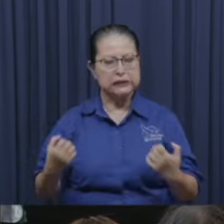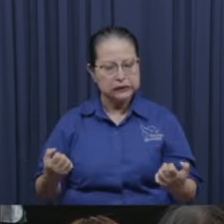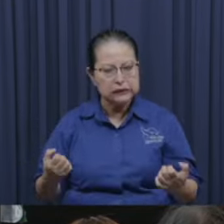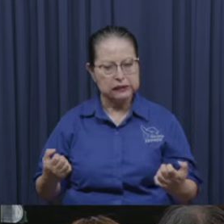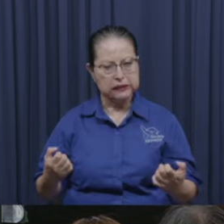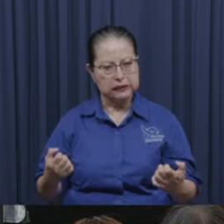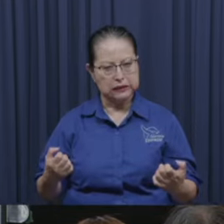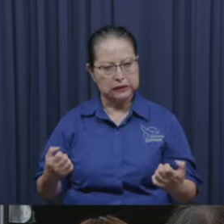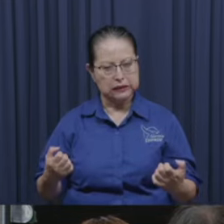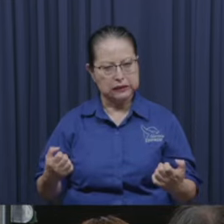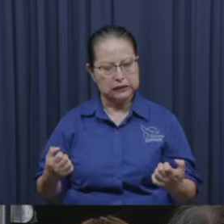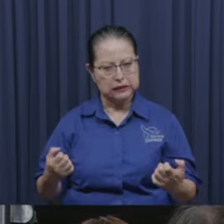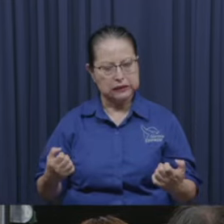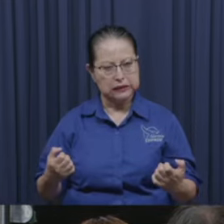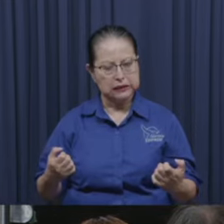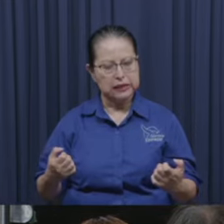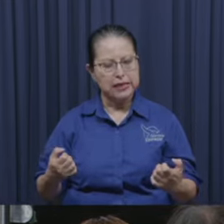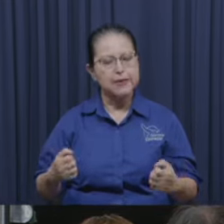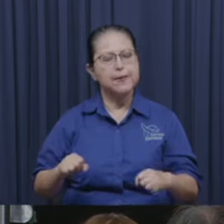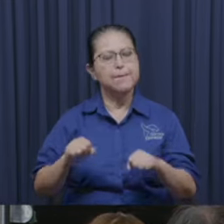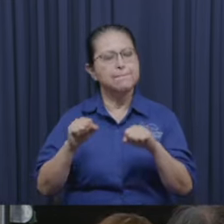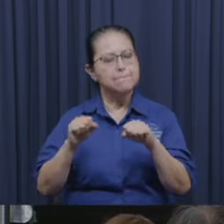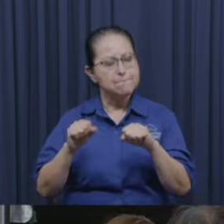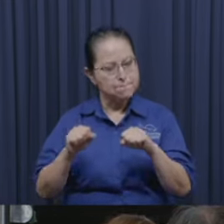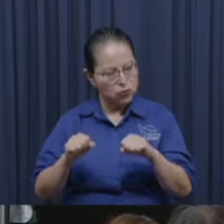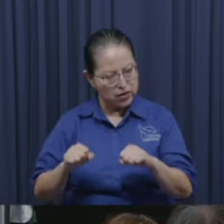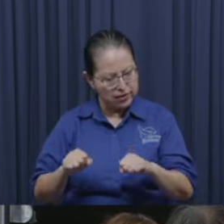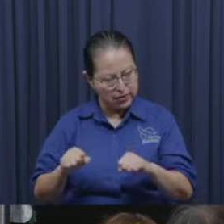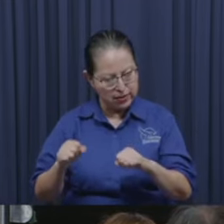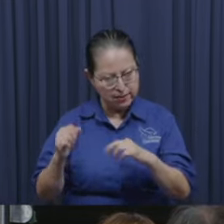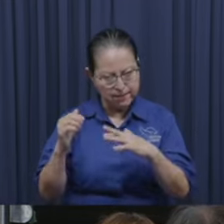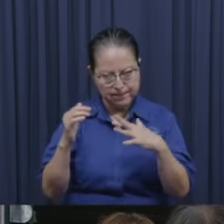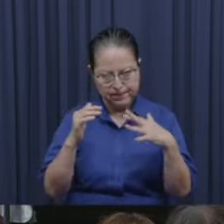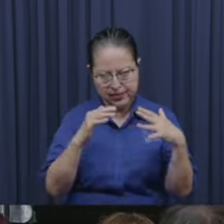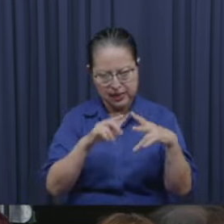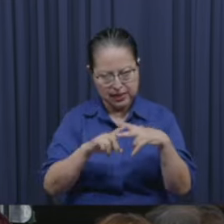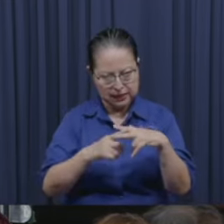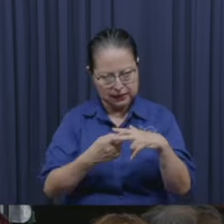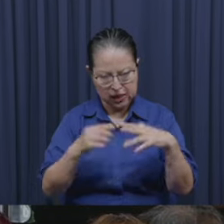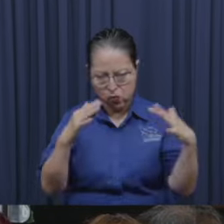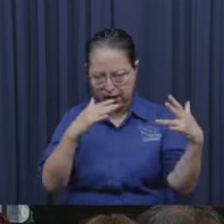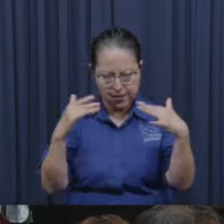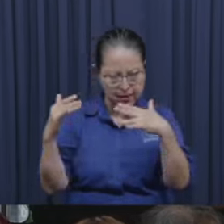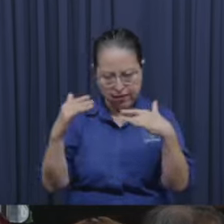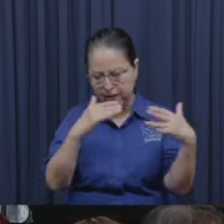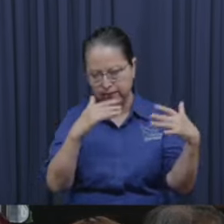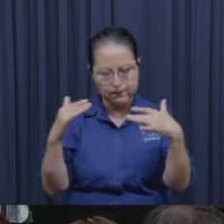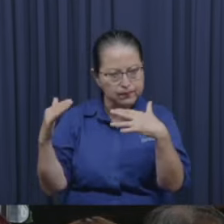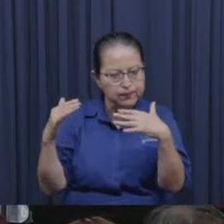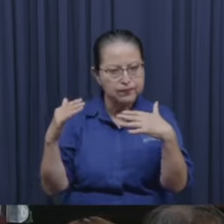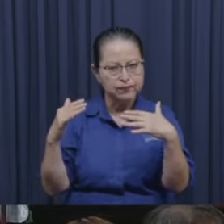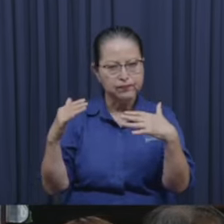Aquí eso puede ser una explosión de una guerra y ya Cómo está la